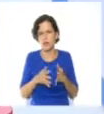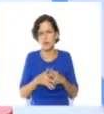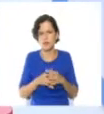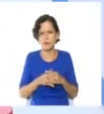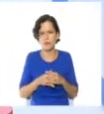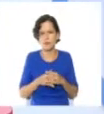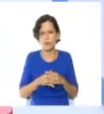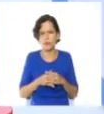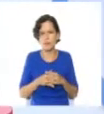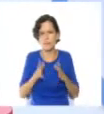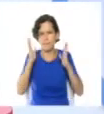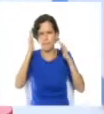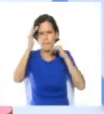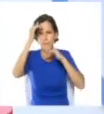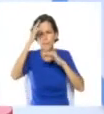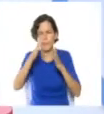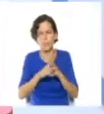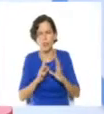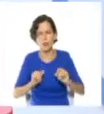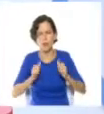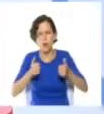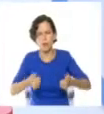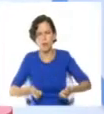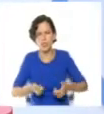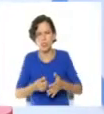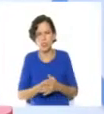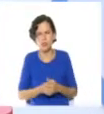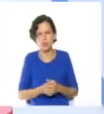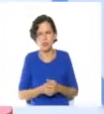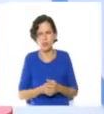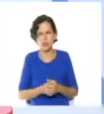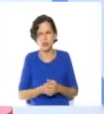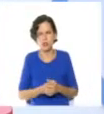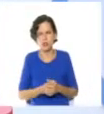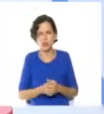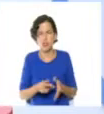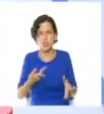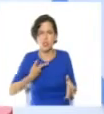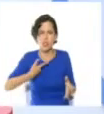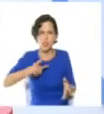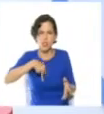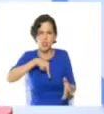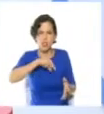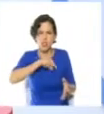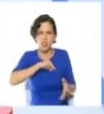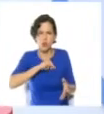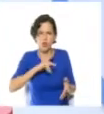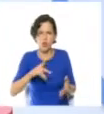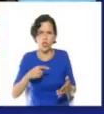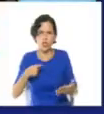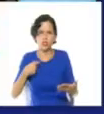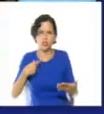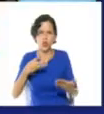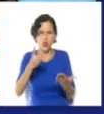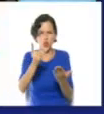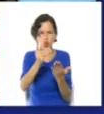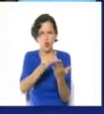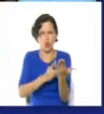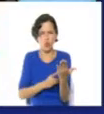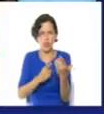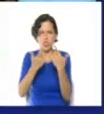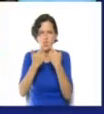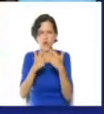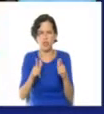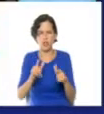y mamá, atentos. Vamos a partir de nuestra acta de independencia, es decir, desde